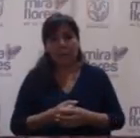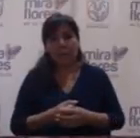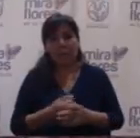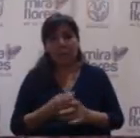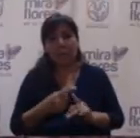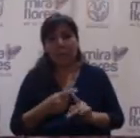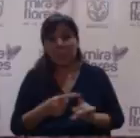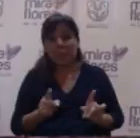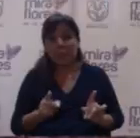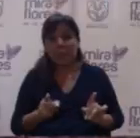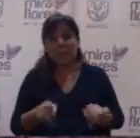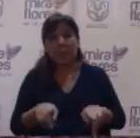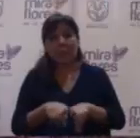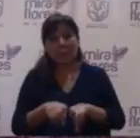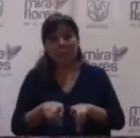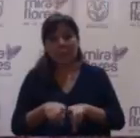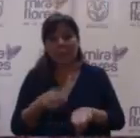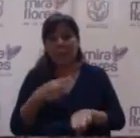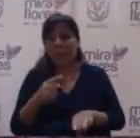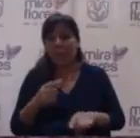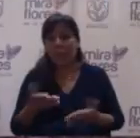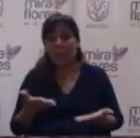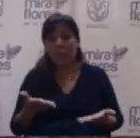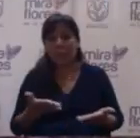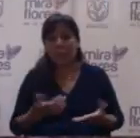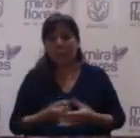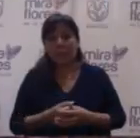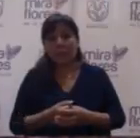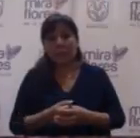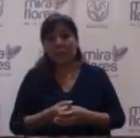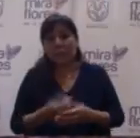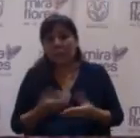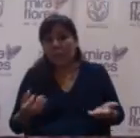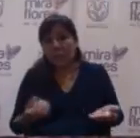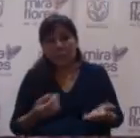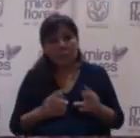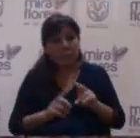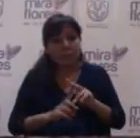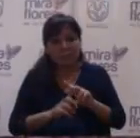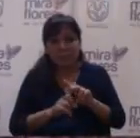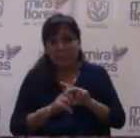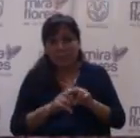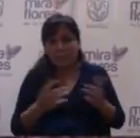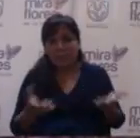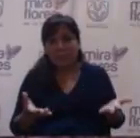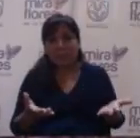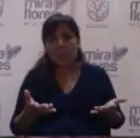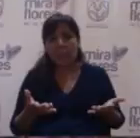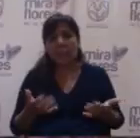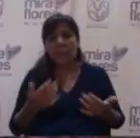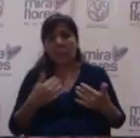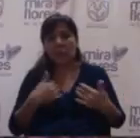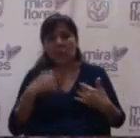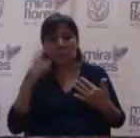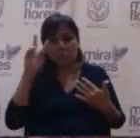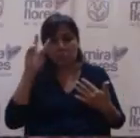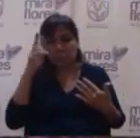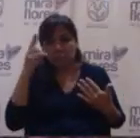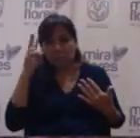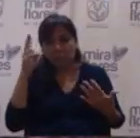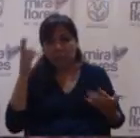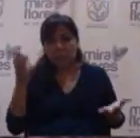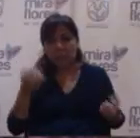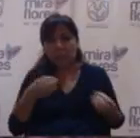pero también hay situaciones que muchas veces se presentan de una manera para tratar de confundir